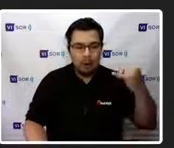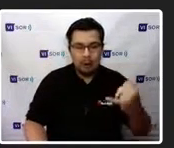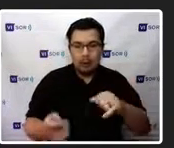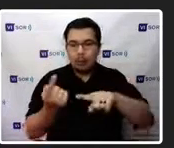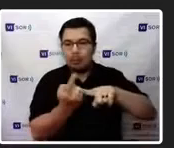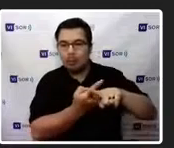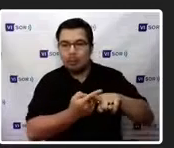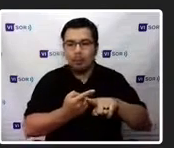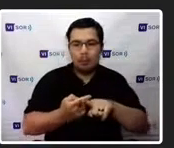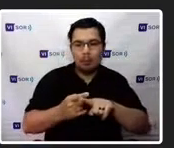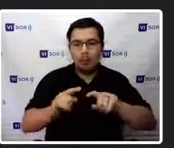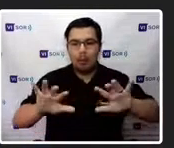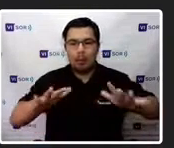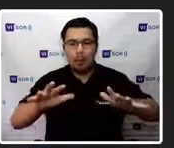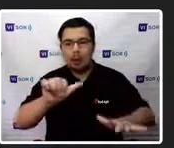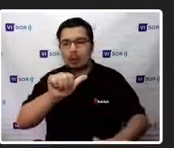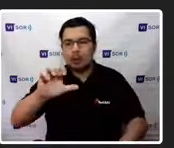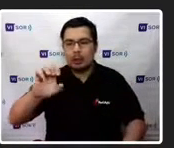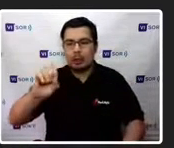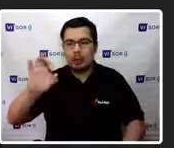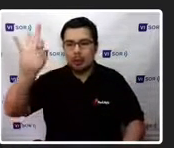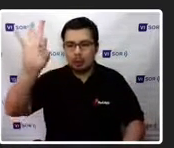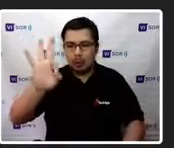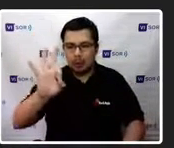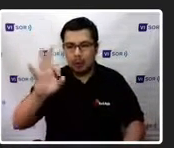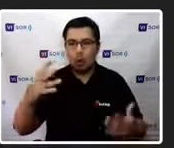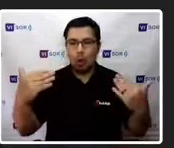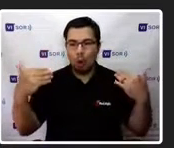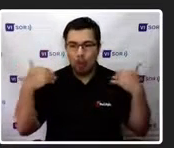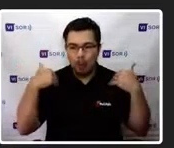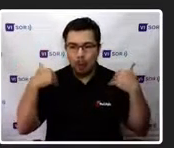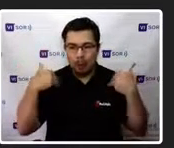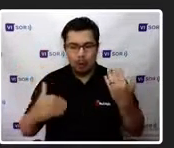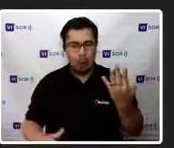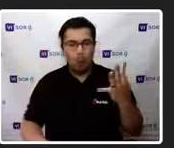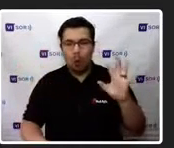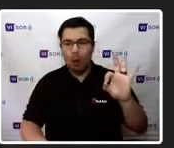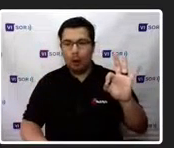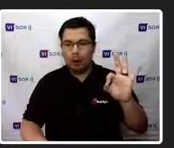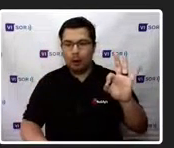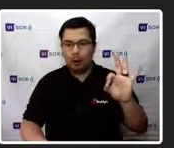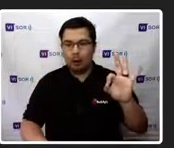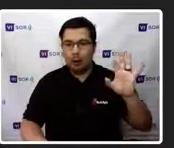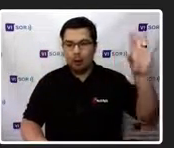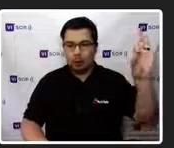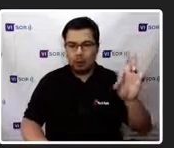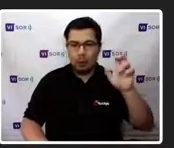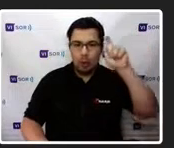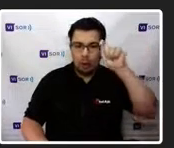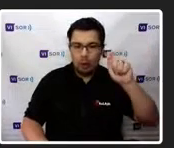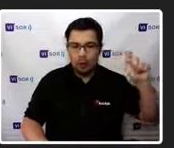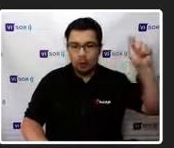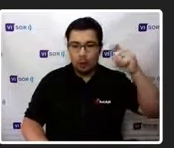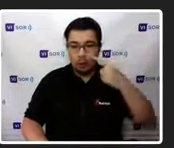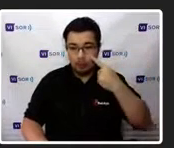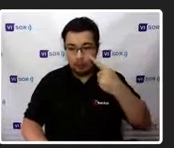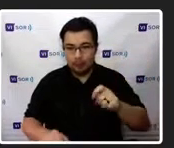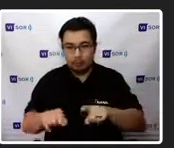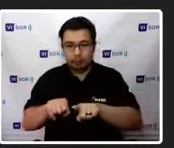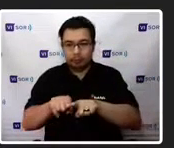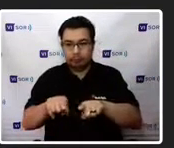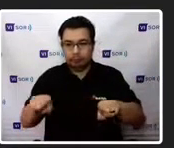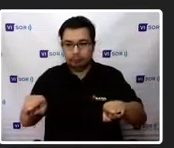60% práctico, 40% en terreno, perdón, teórico. Acá también quiero destacar